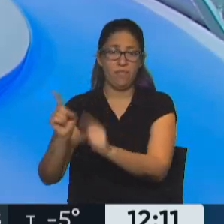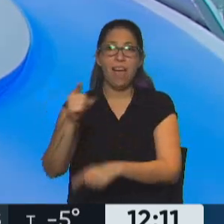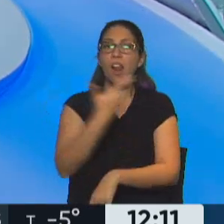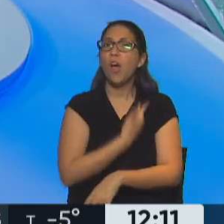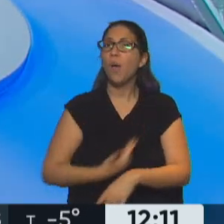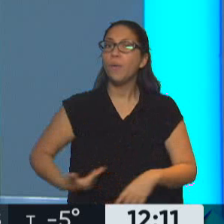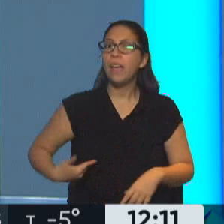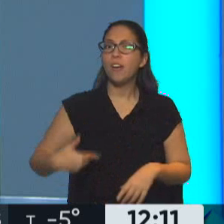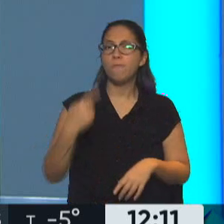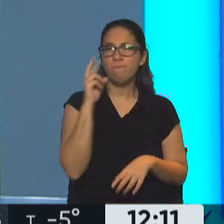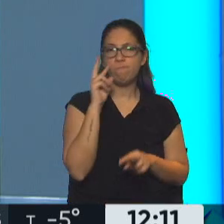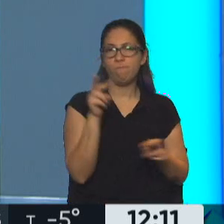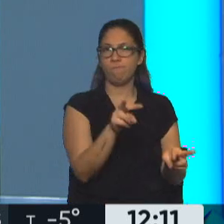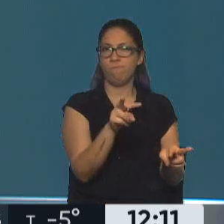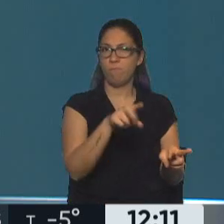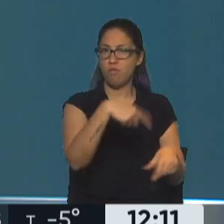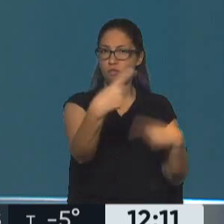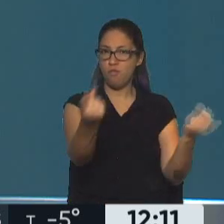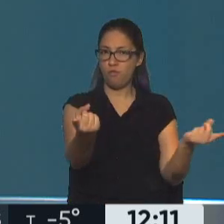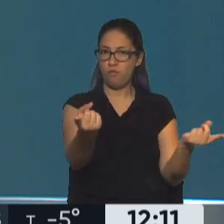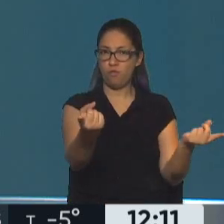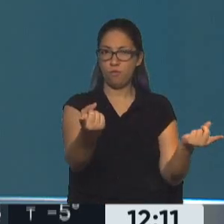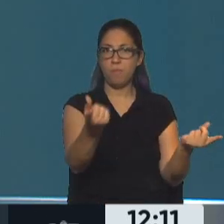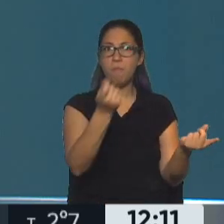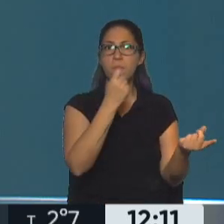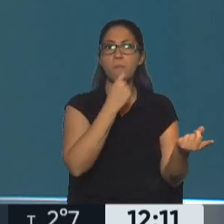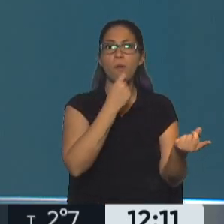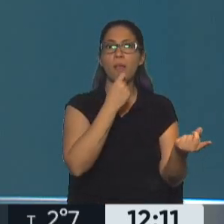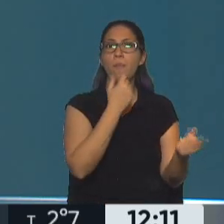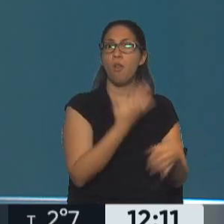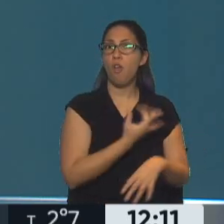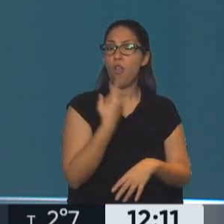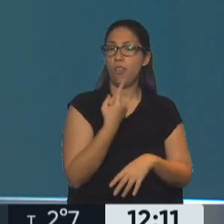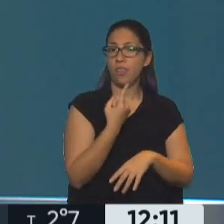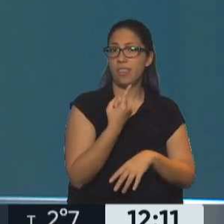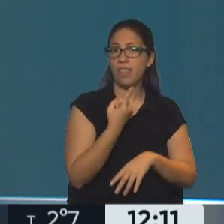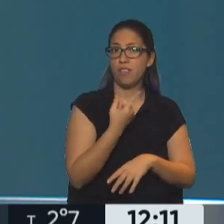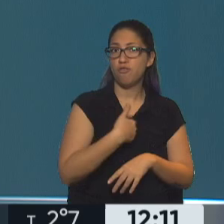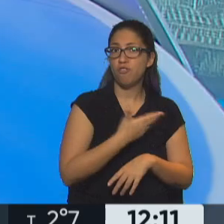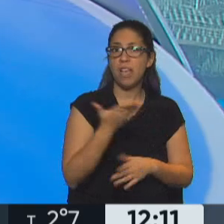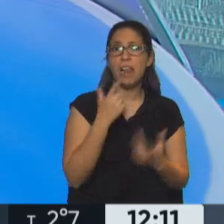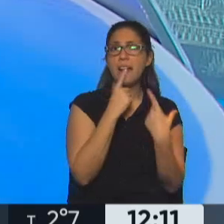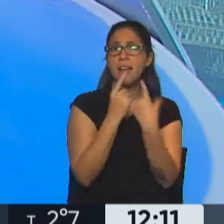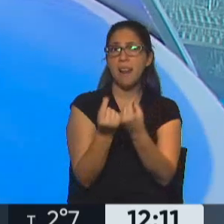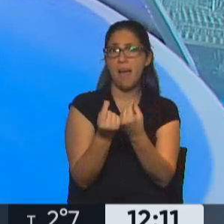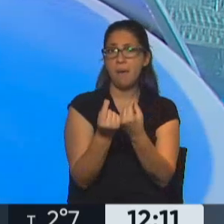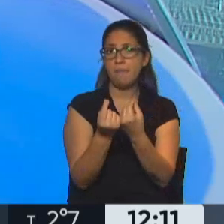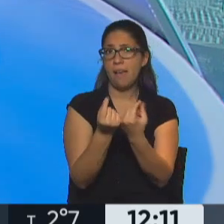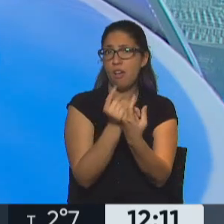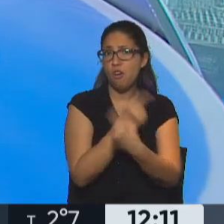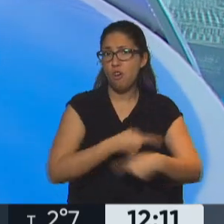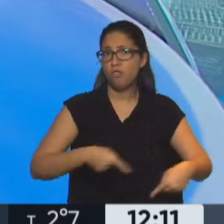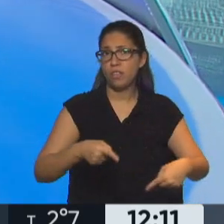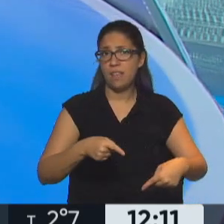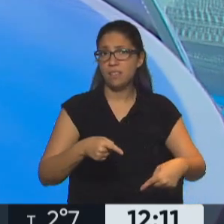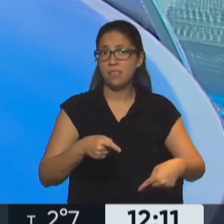puja distributiva a otros actores. El caso de los dirigentes sociales que están reclamando, claro, también en esta puja distributiva,